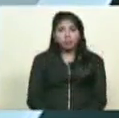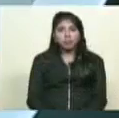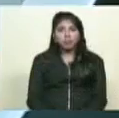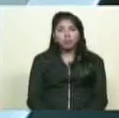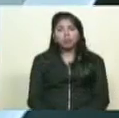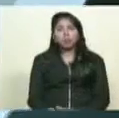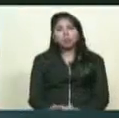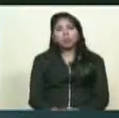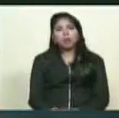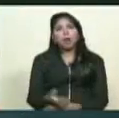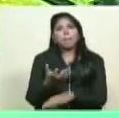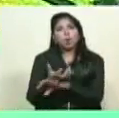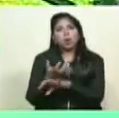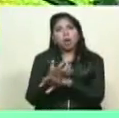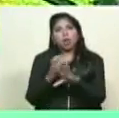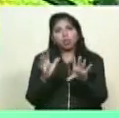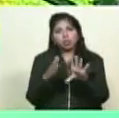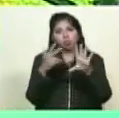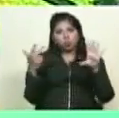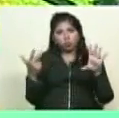Monagas, 18.